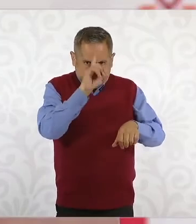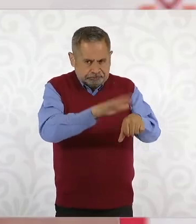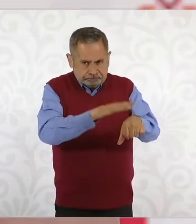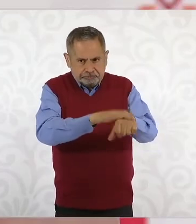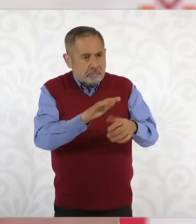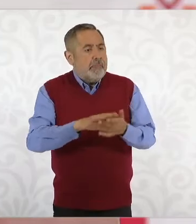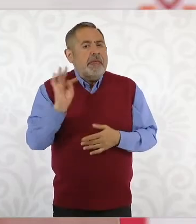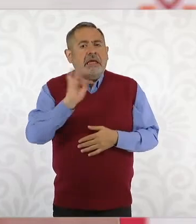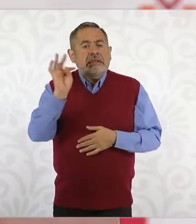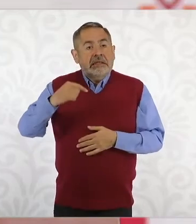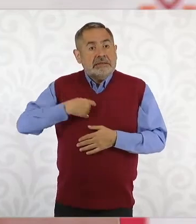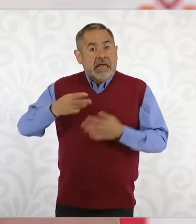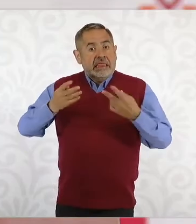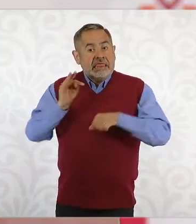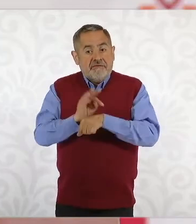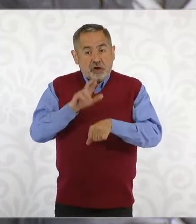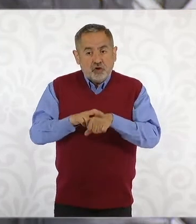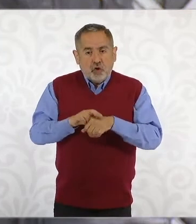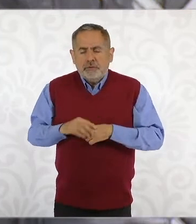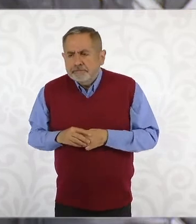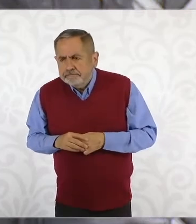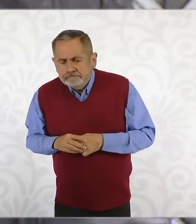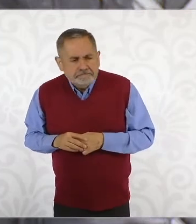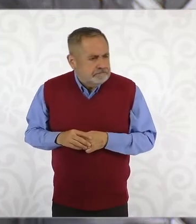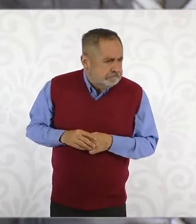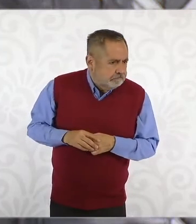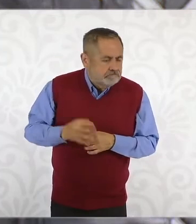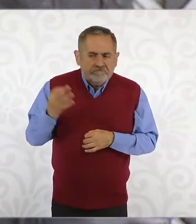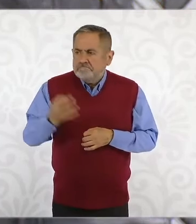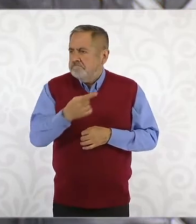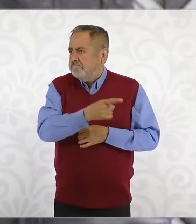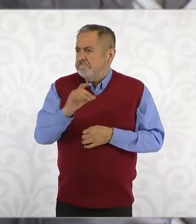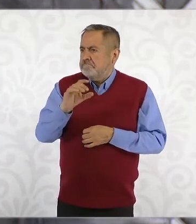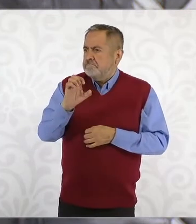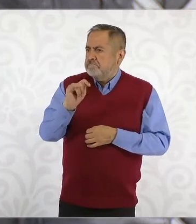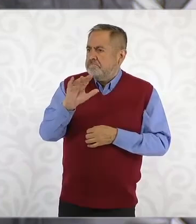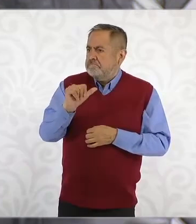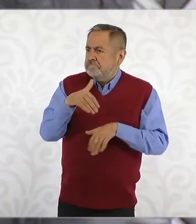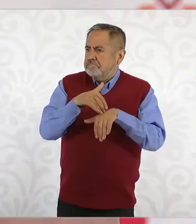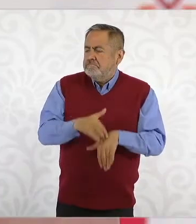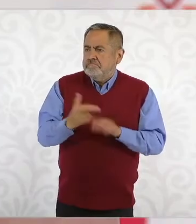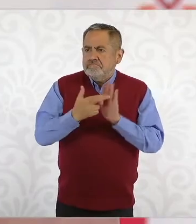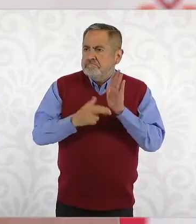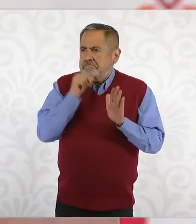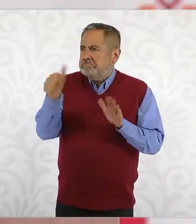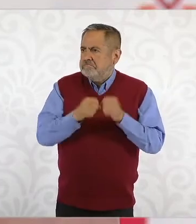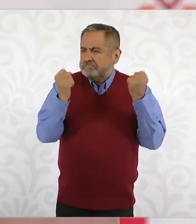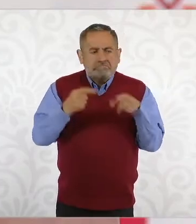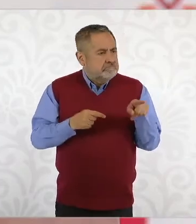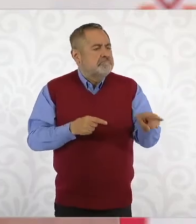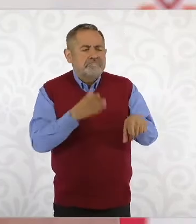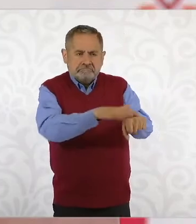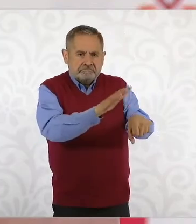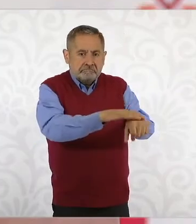que determine que no cumpliste con tu código de ética. Antes no existía ningún mecanismo eficaz,